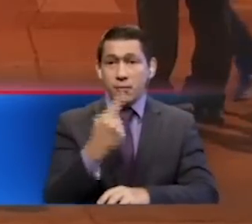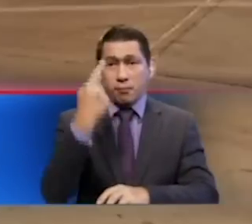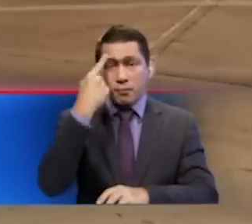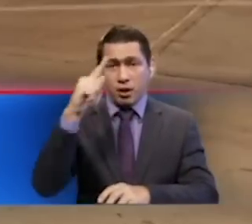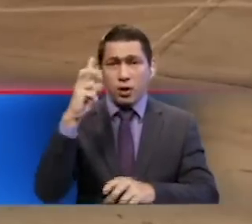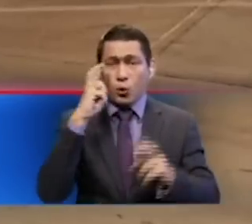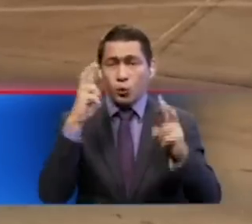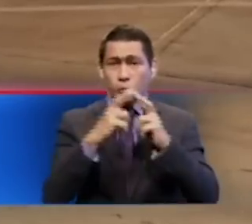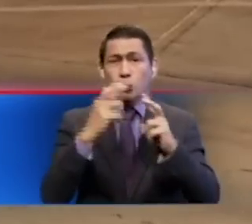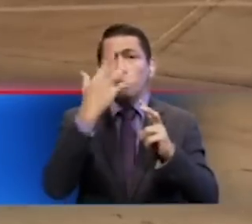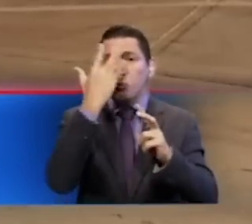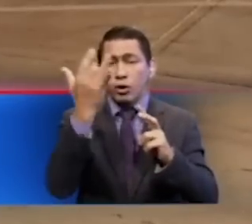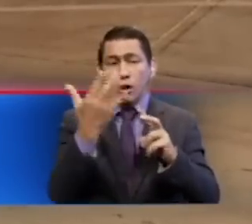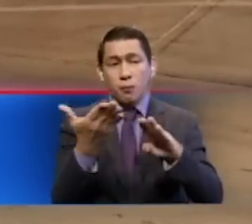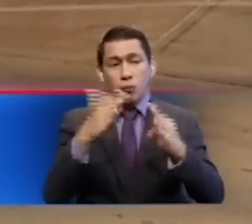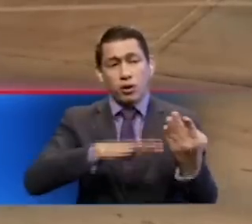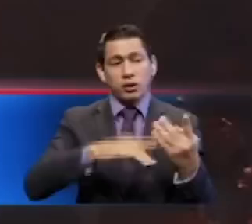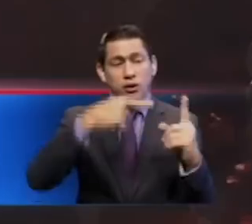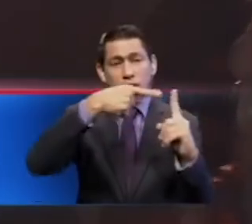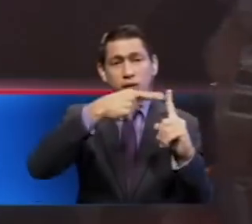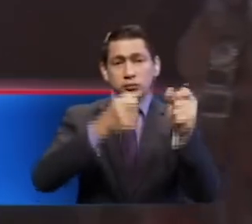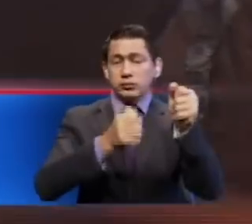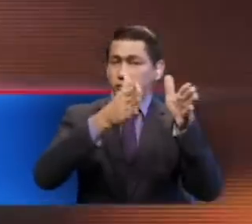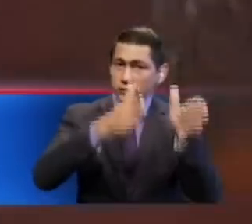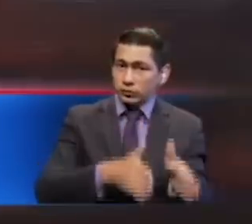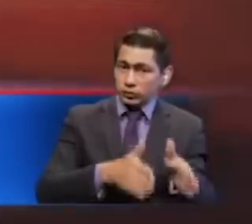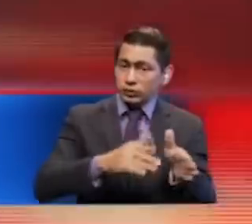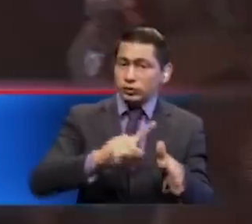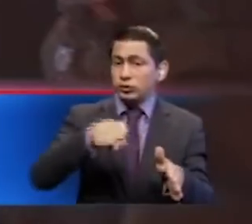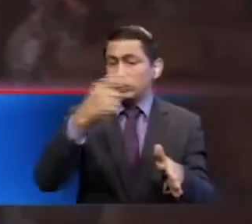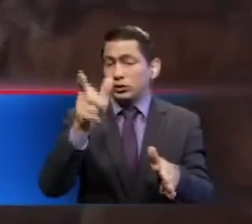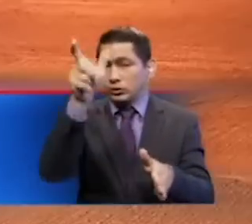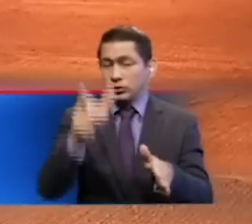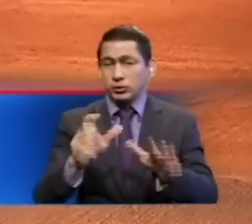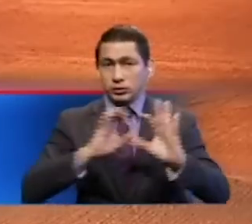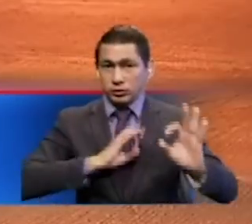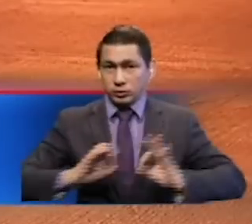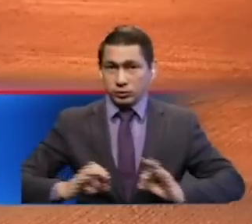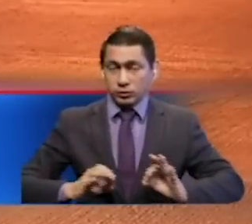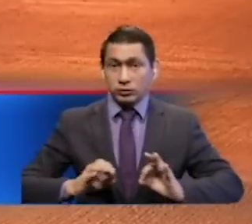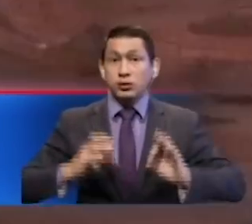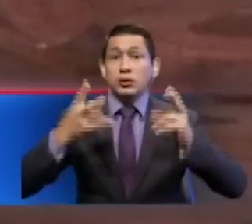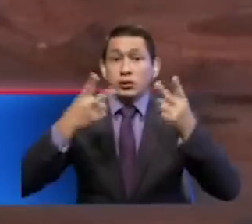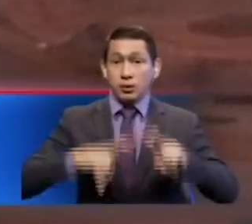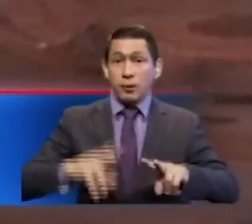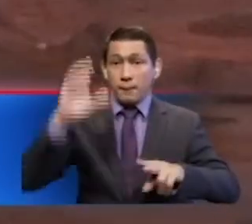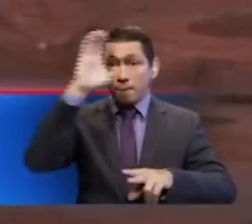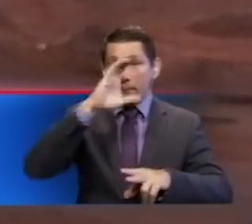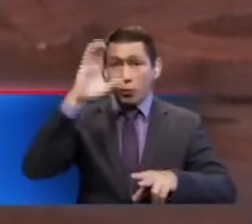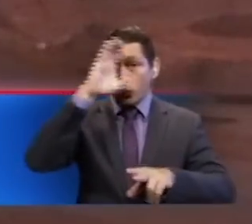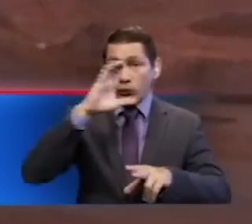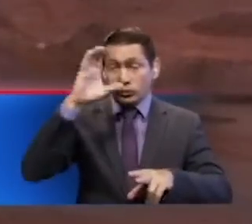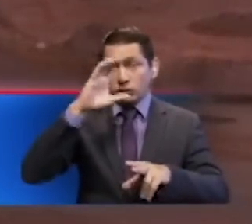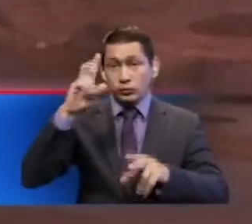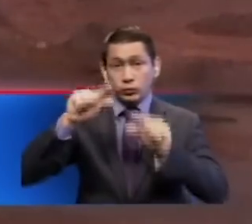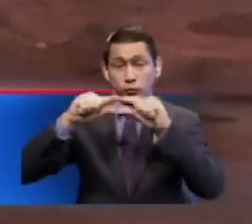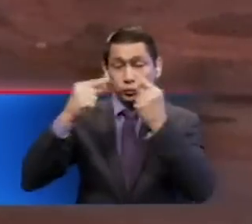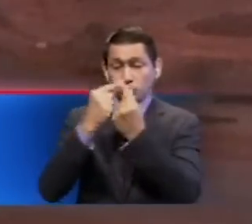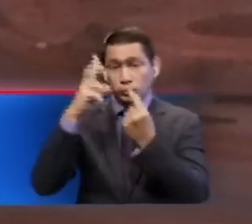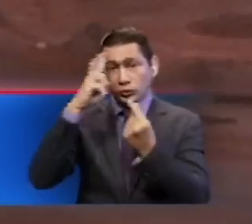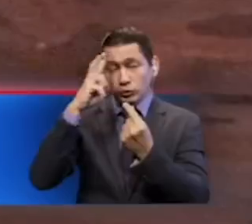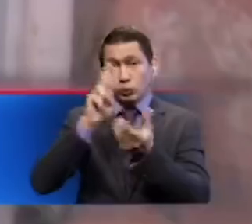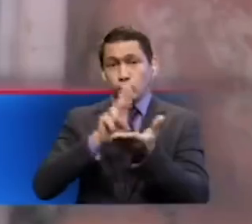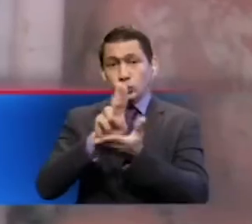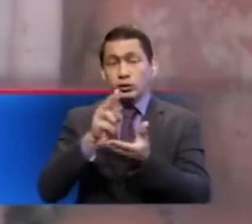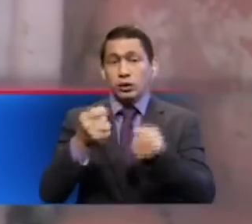las causas que lo motivaron e identificar a los gatilleros del carro blanco. En la cooperativa 7